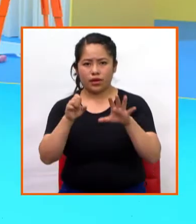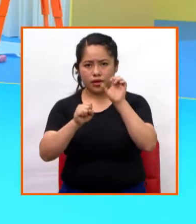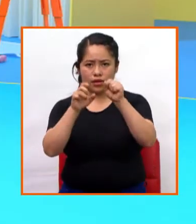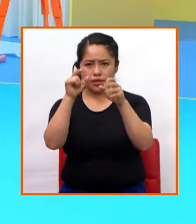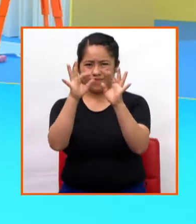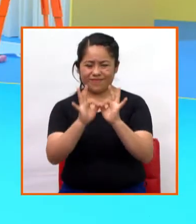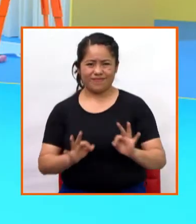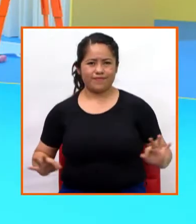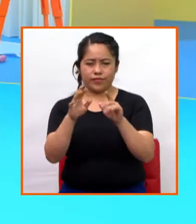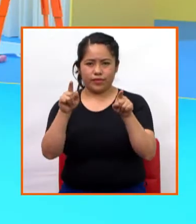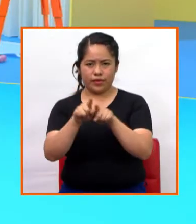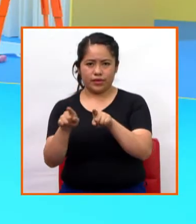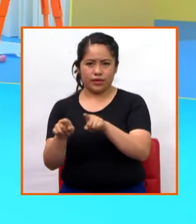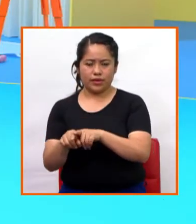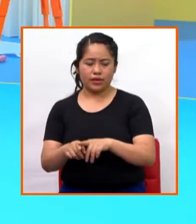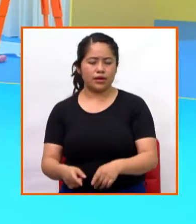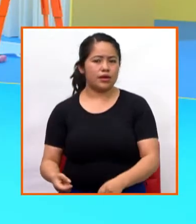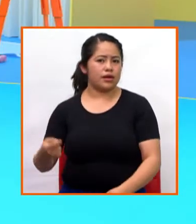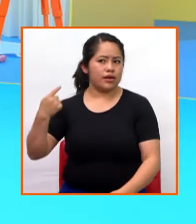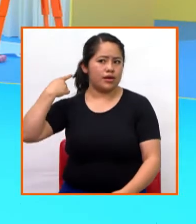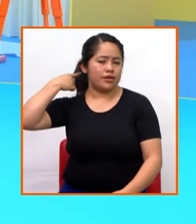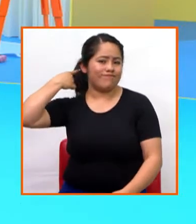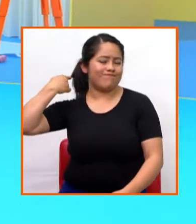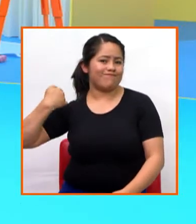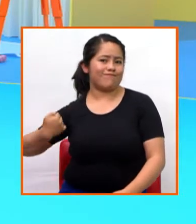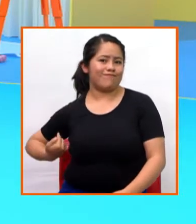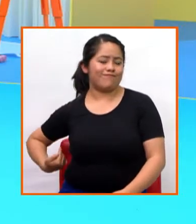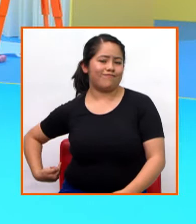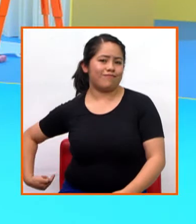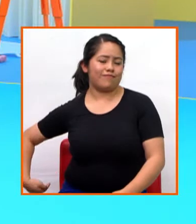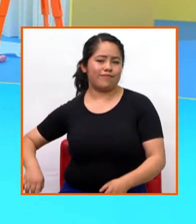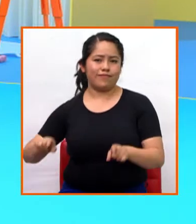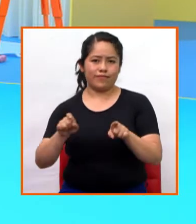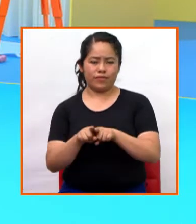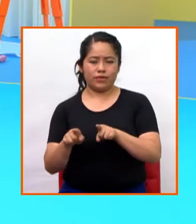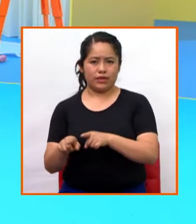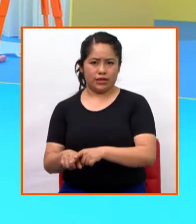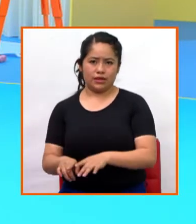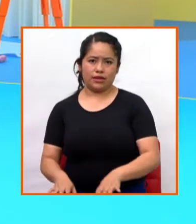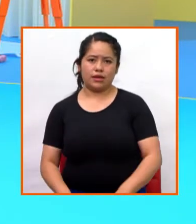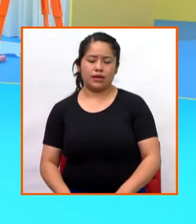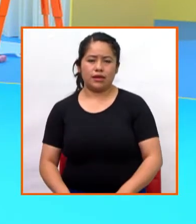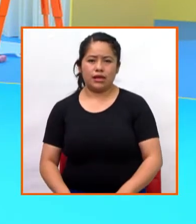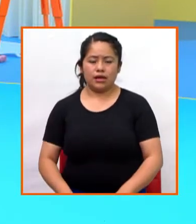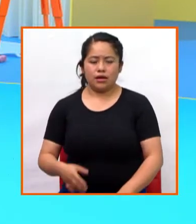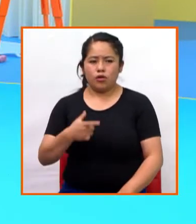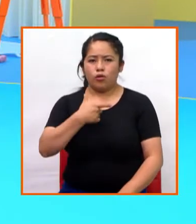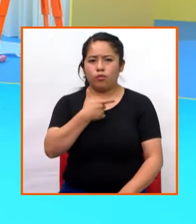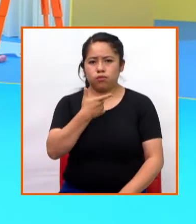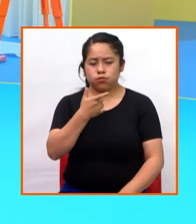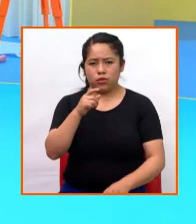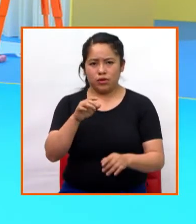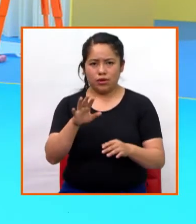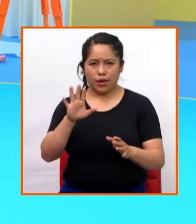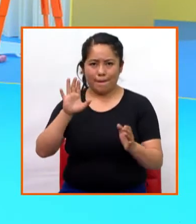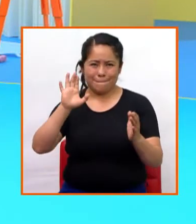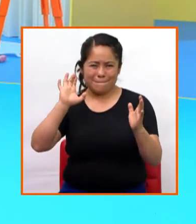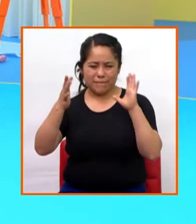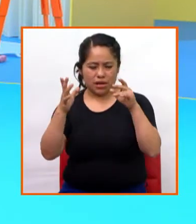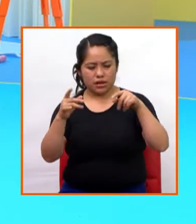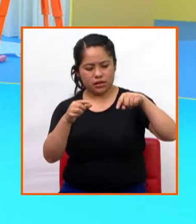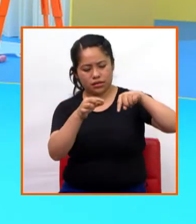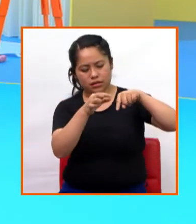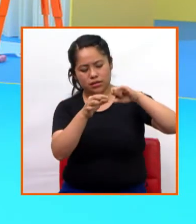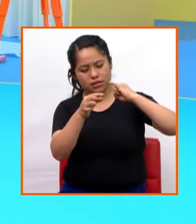espinal. La médula espinal va a ser una estructura larga, cónica, de un grosor similar al dedo del meñique.